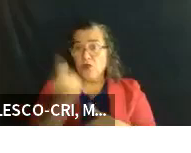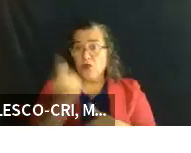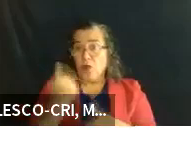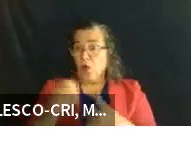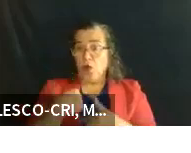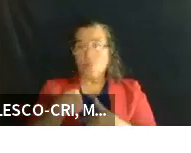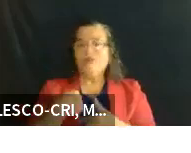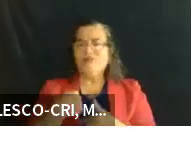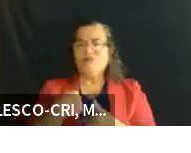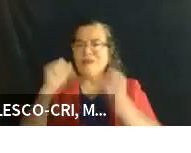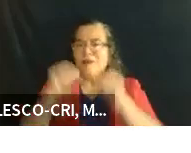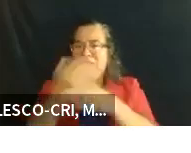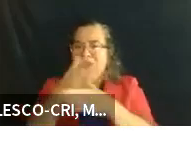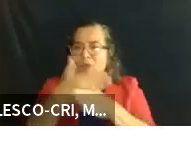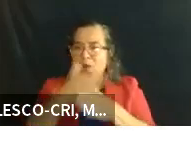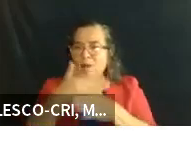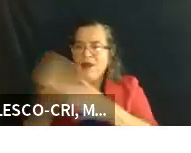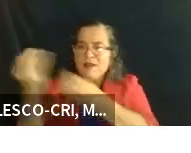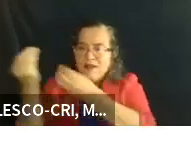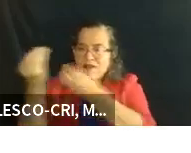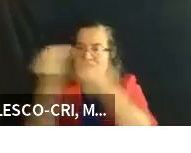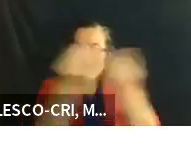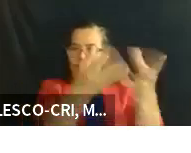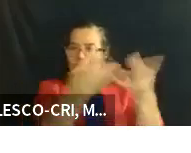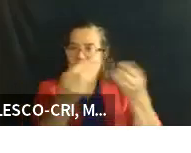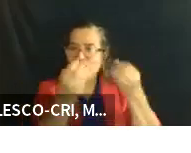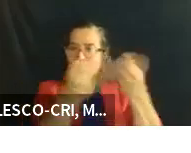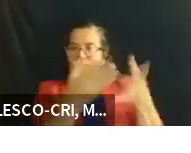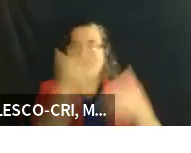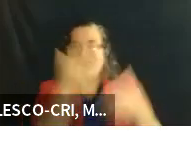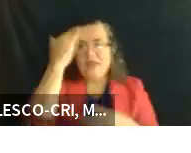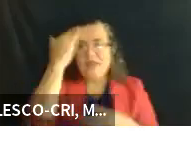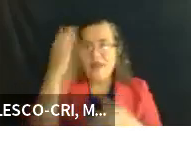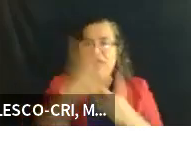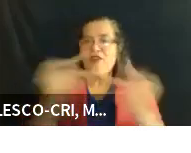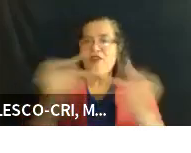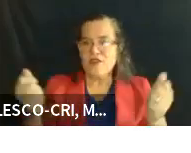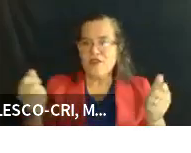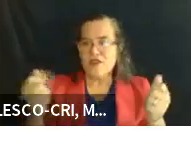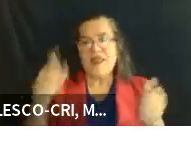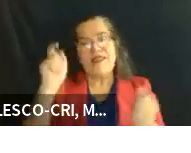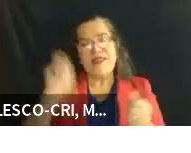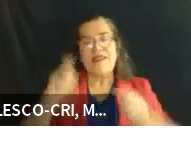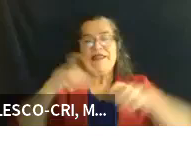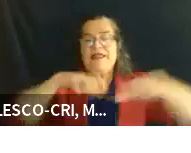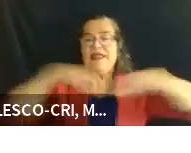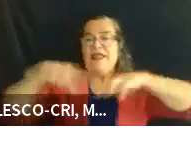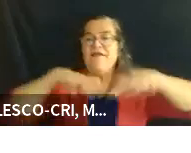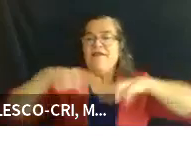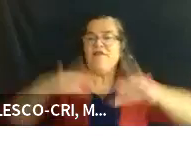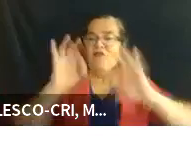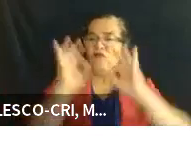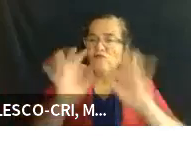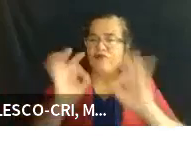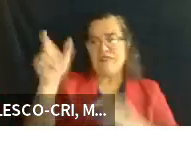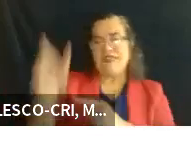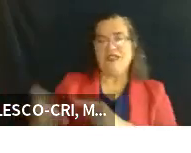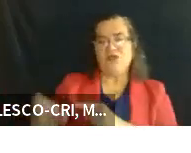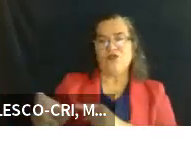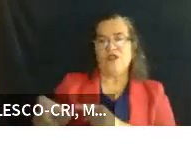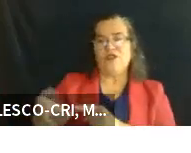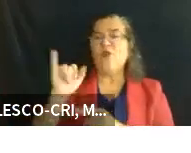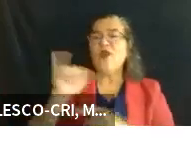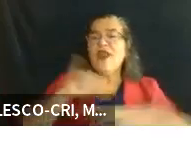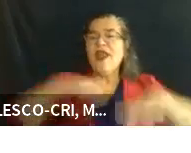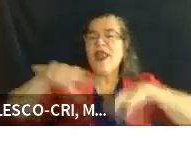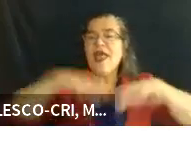que significa un saber resolver. Tiene que haber una actuación efectiva por parte del sujeto. Es una actuación